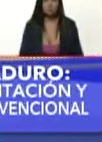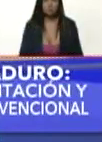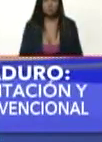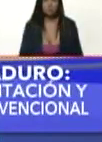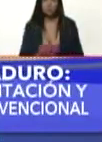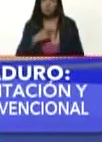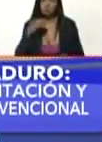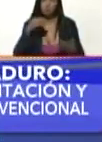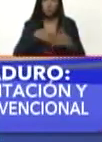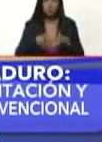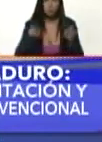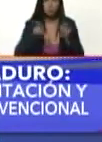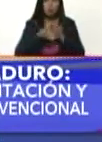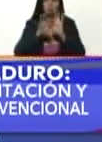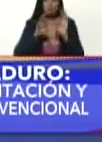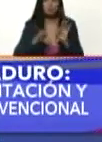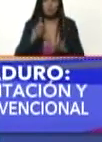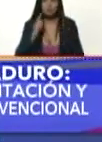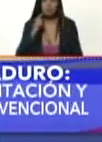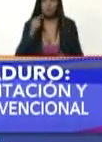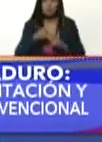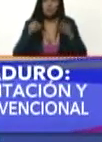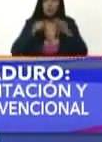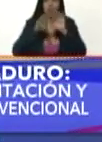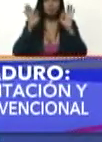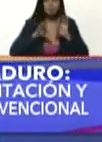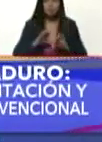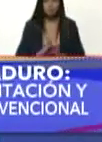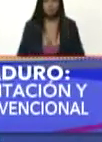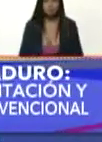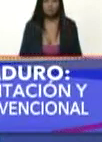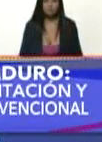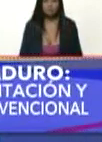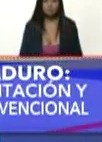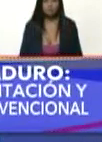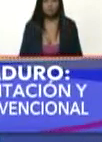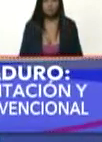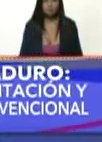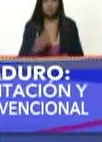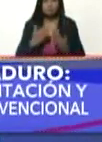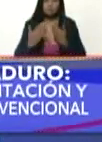para en el análisis ubicar y adelantarnos